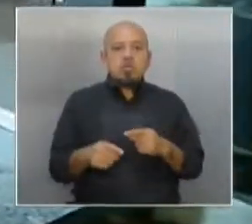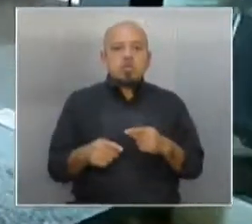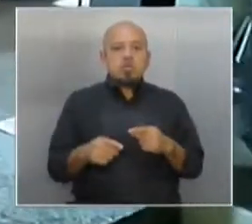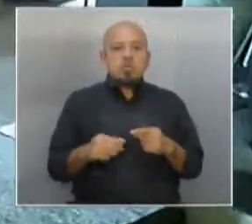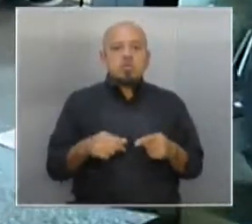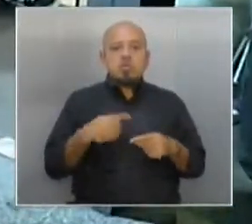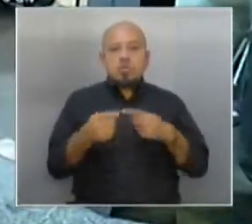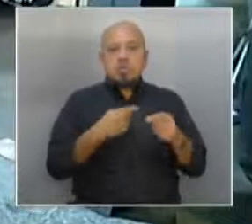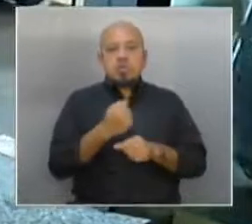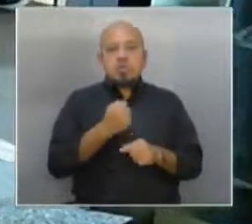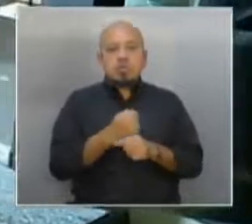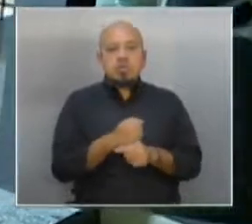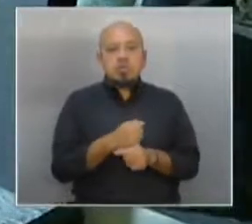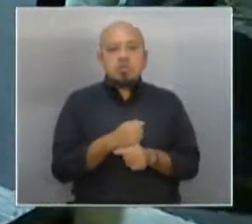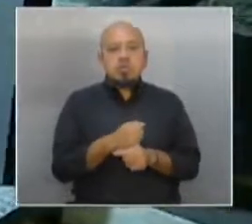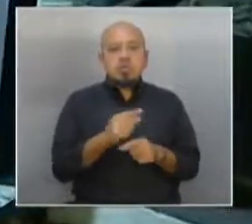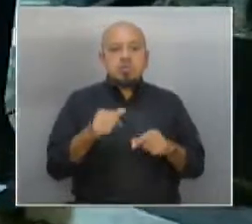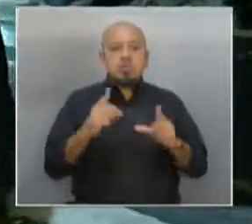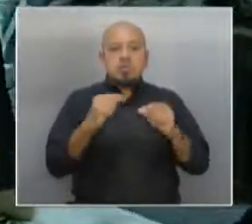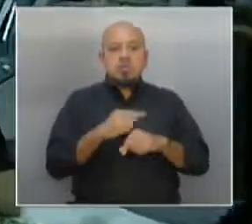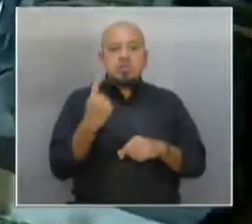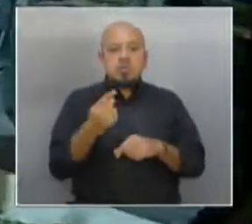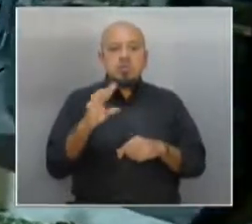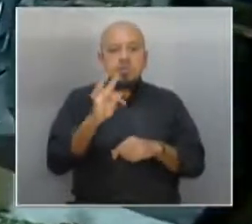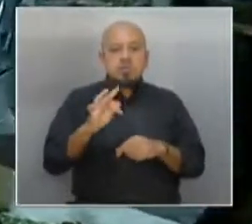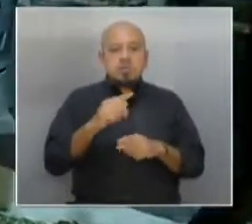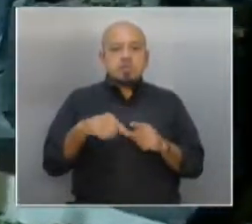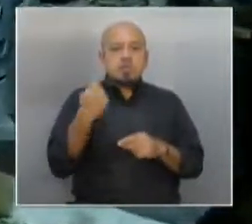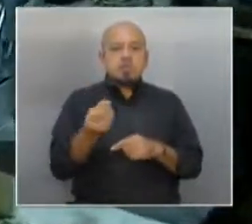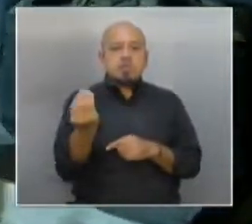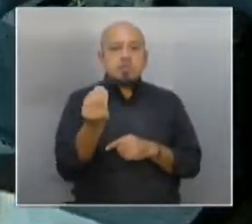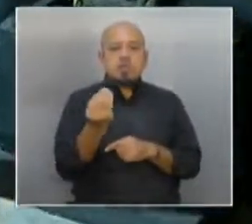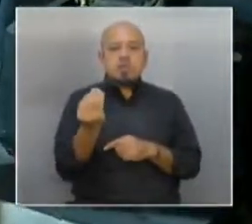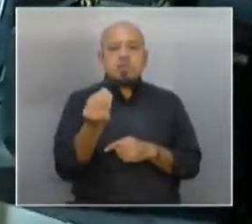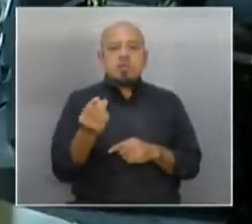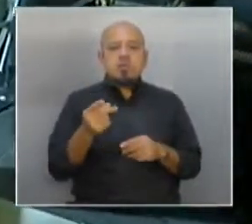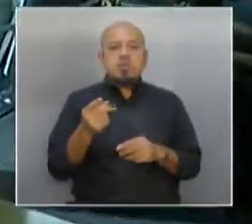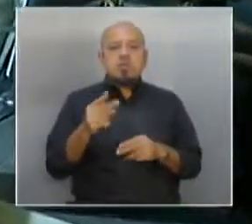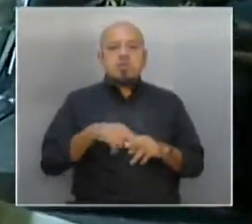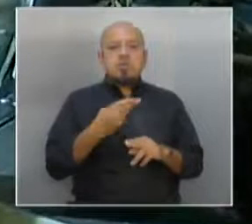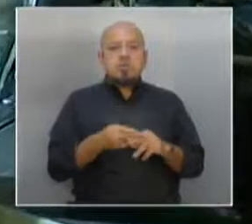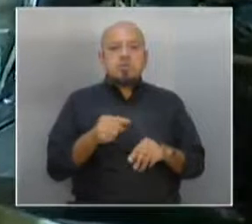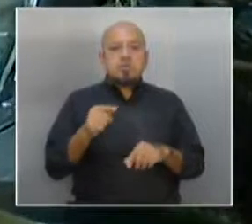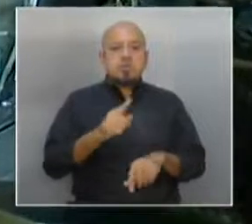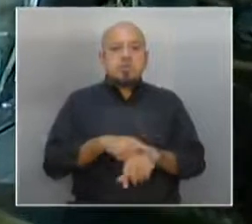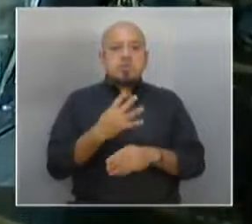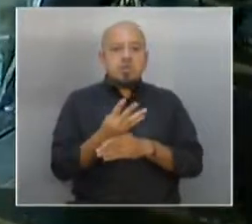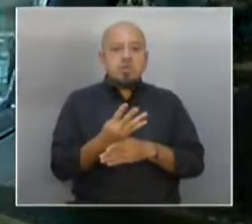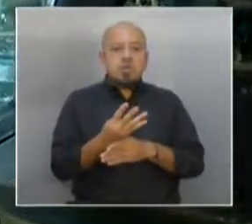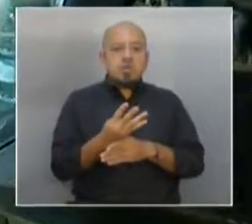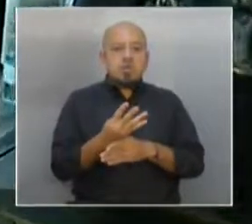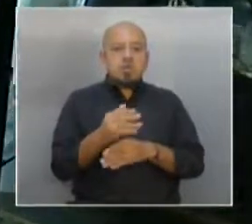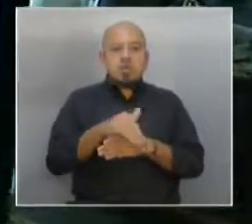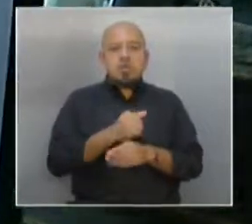siguieron trabajando. Bueno, hoy está finalizando el primer taller. Mañana sábado vamos a estar de nuevo acá en Subte desde las 16 hasta las 18